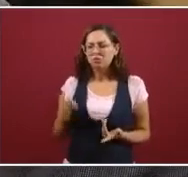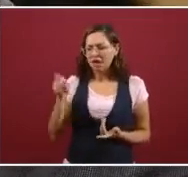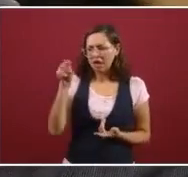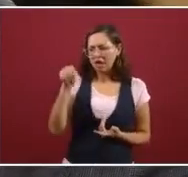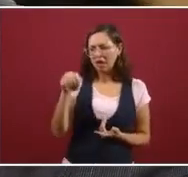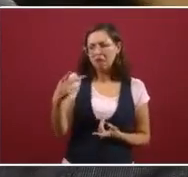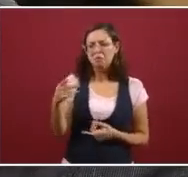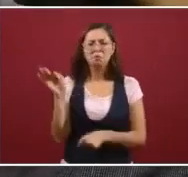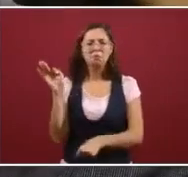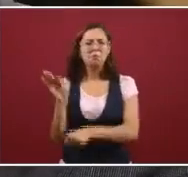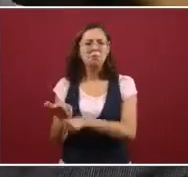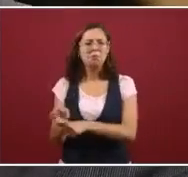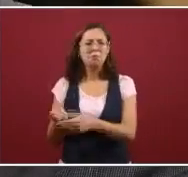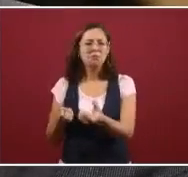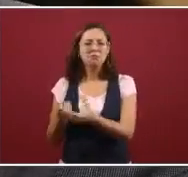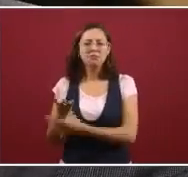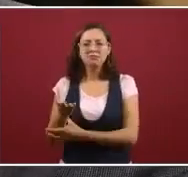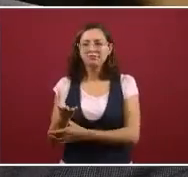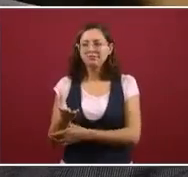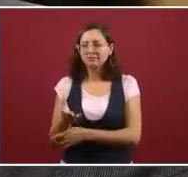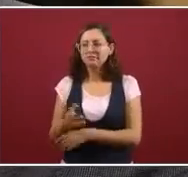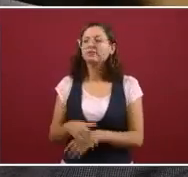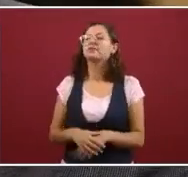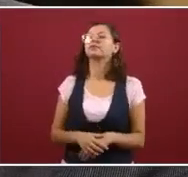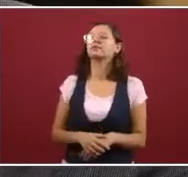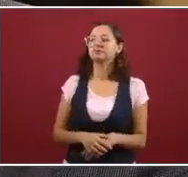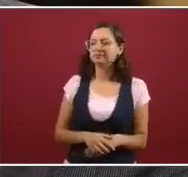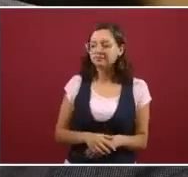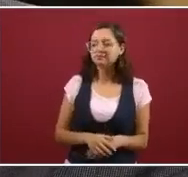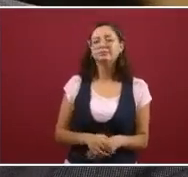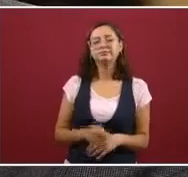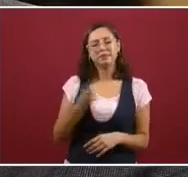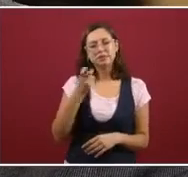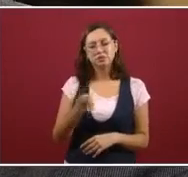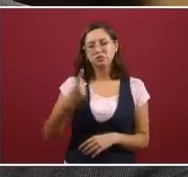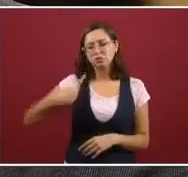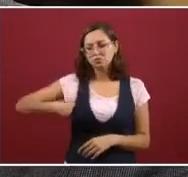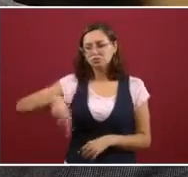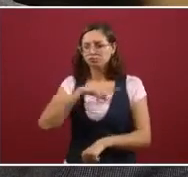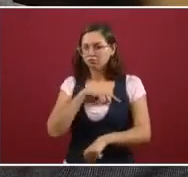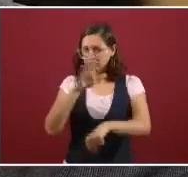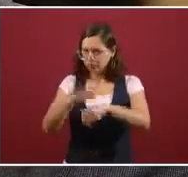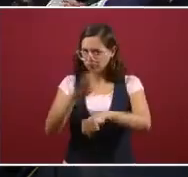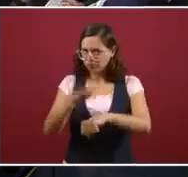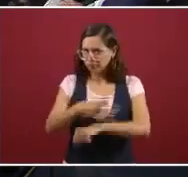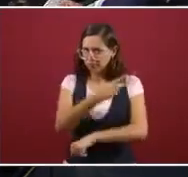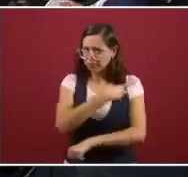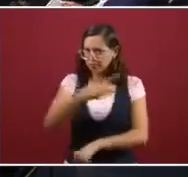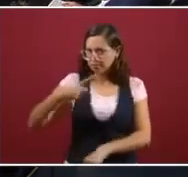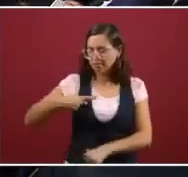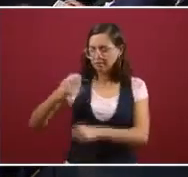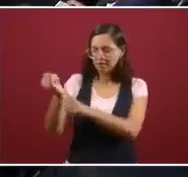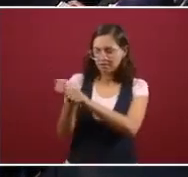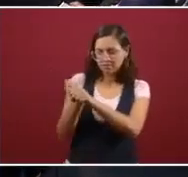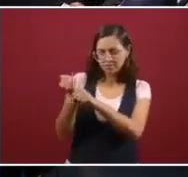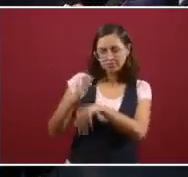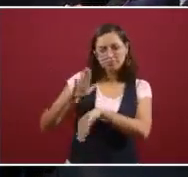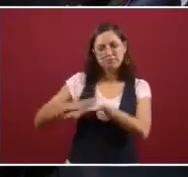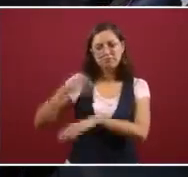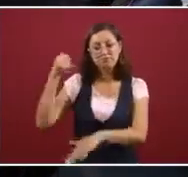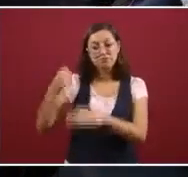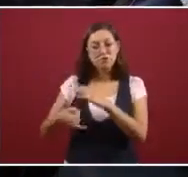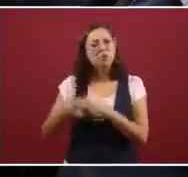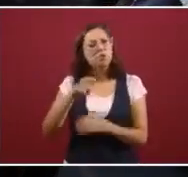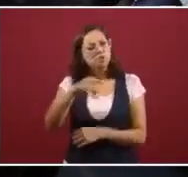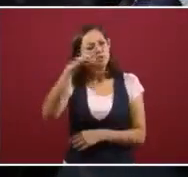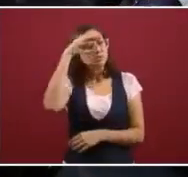Entonces, por eso se va a hacer la investigación, la estamos solicitando. ¿Usted considera que la Fiscalía está ligada con